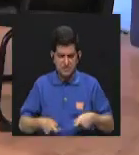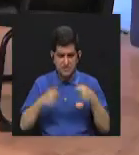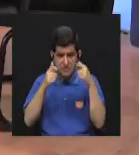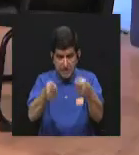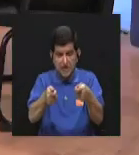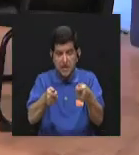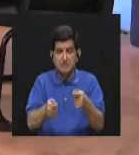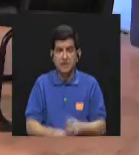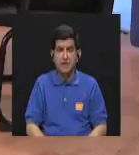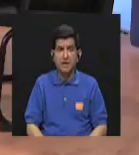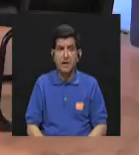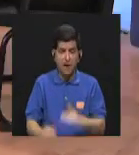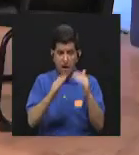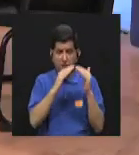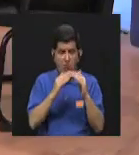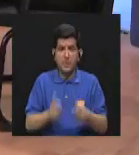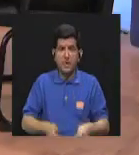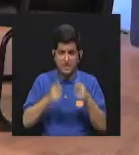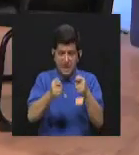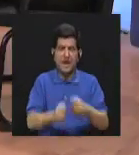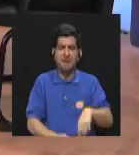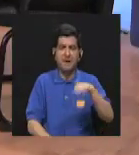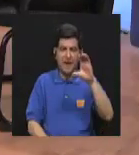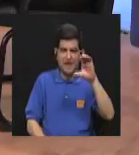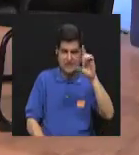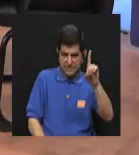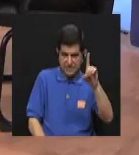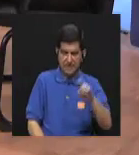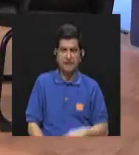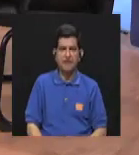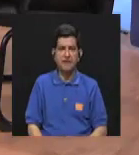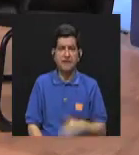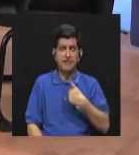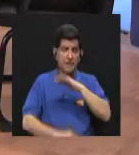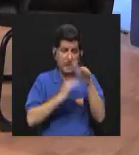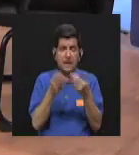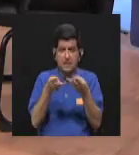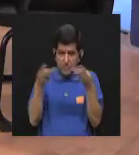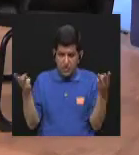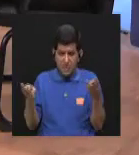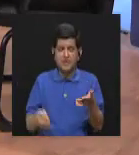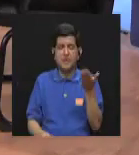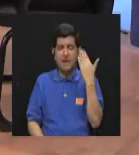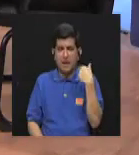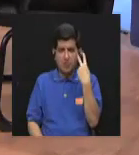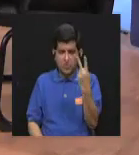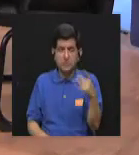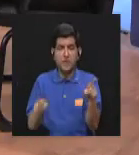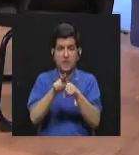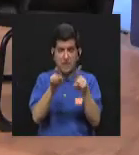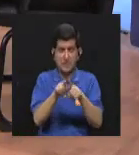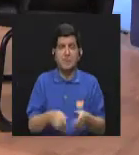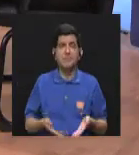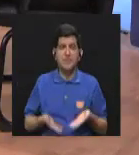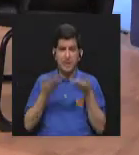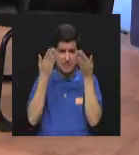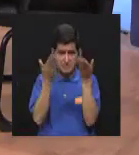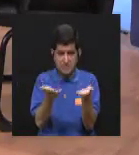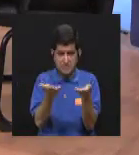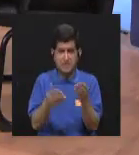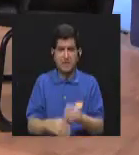por ejemplo, que era una cosa importante. En la comunidad se hacía entrega del disco con todo el material audiovisual y se hacía